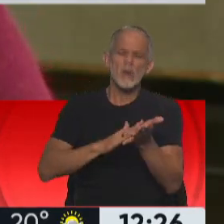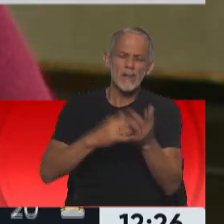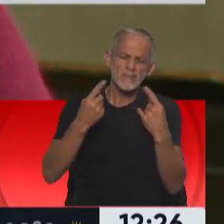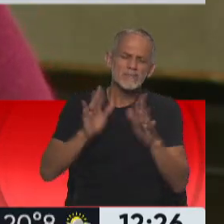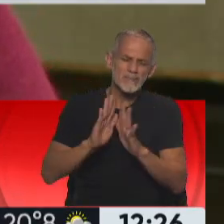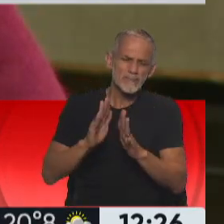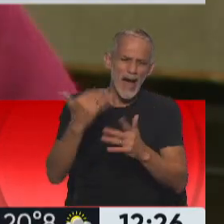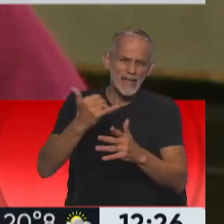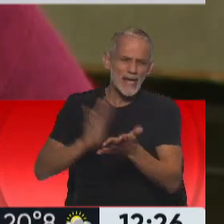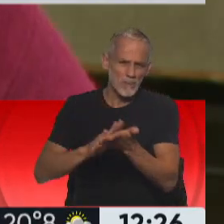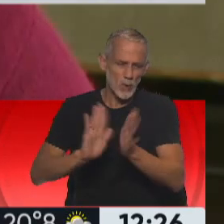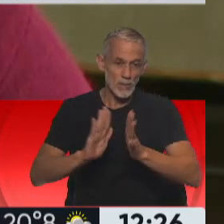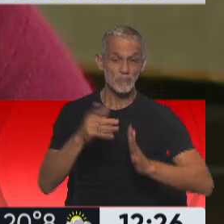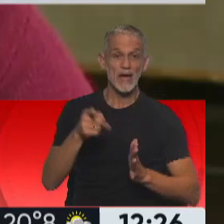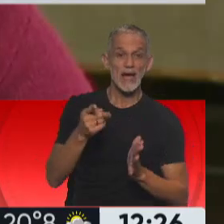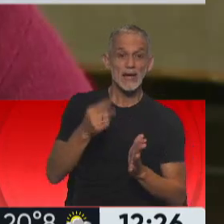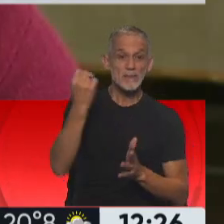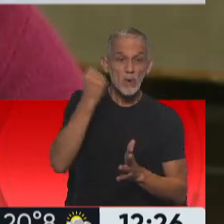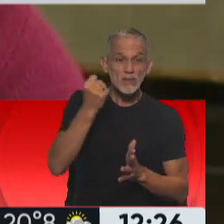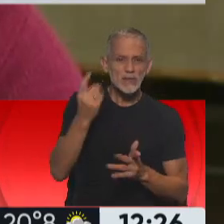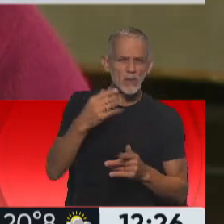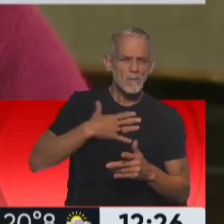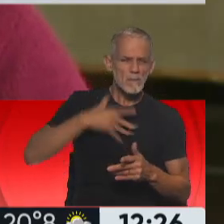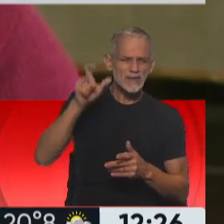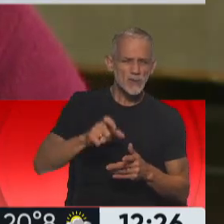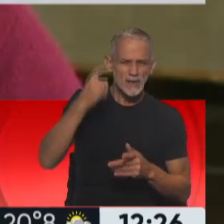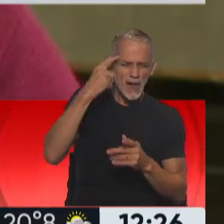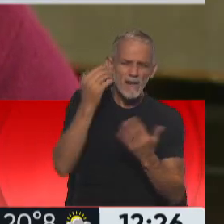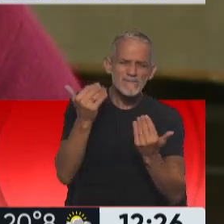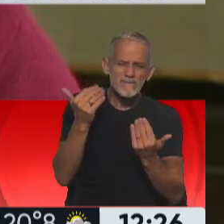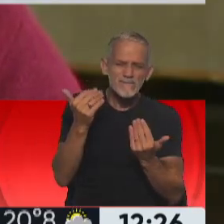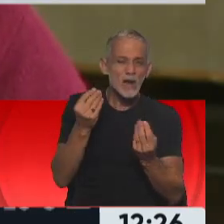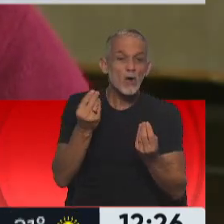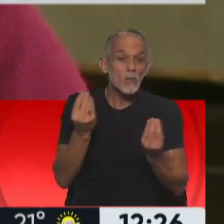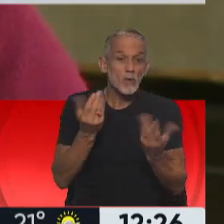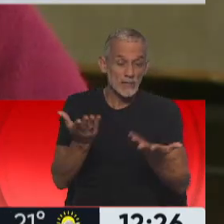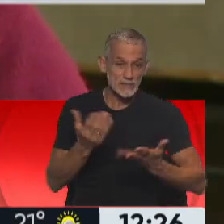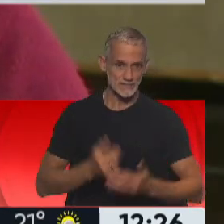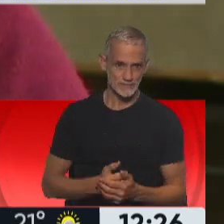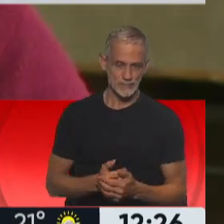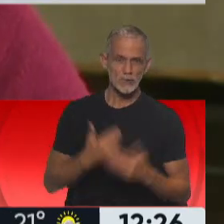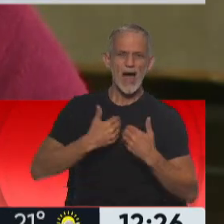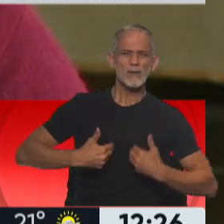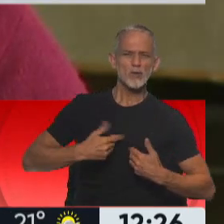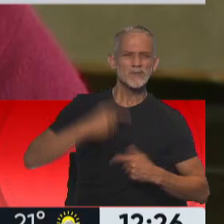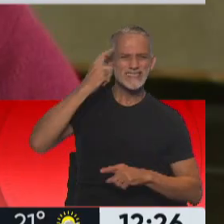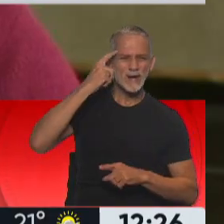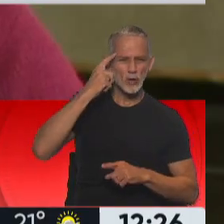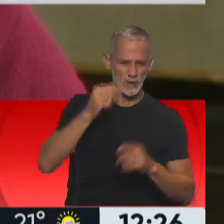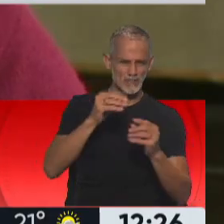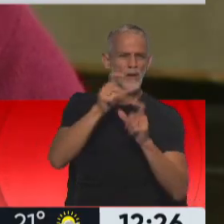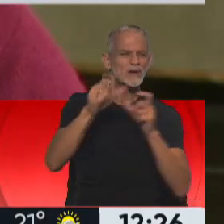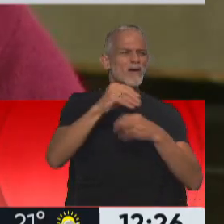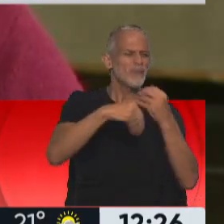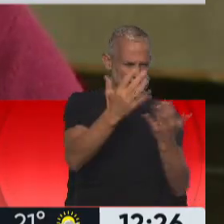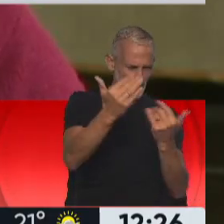esa línea, acá la piedra angular es la autopsia psicológica, que ¿cómo se hace? Se reúne a los conocidos, a